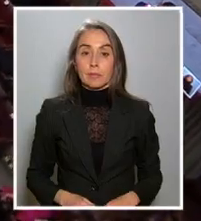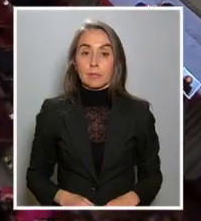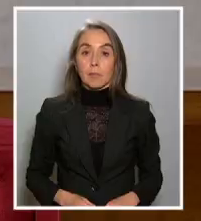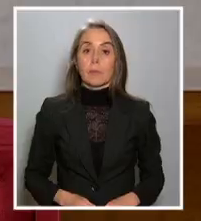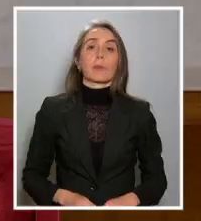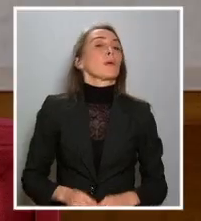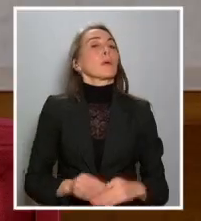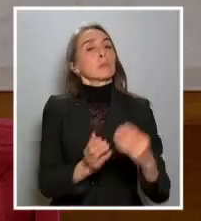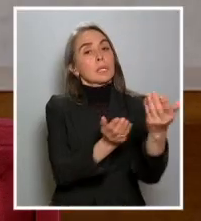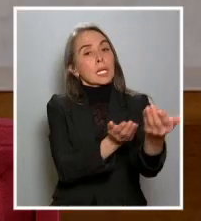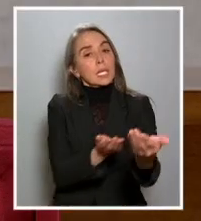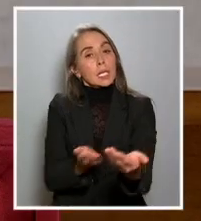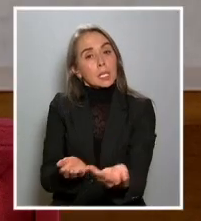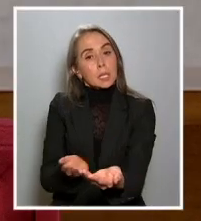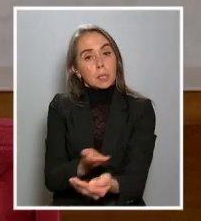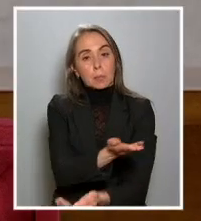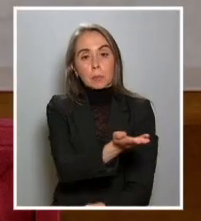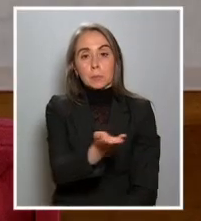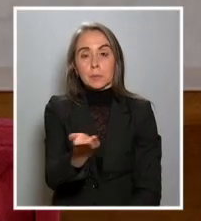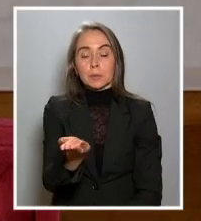Los invito